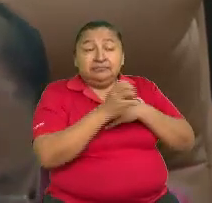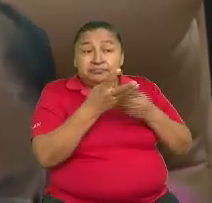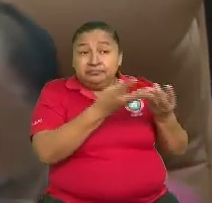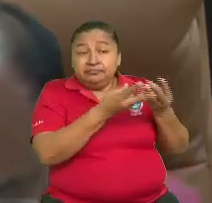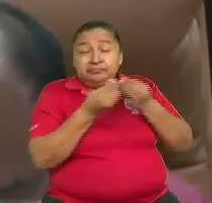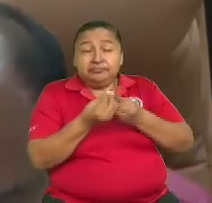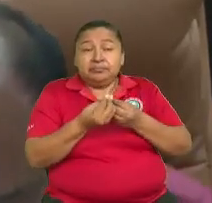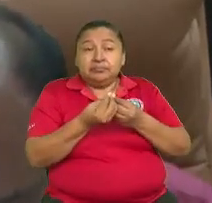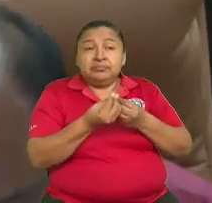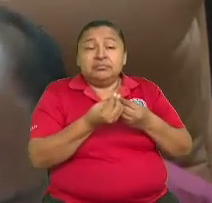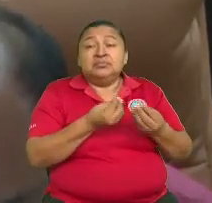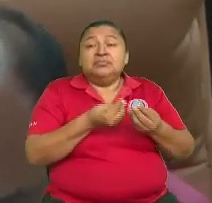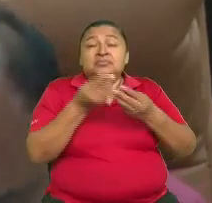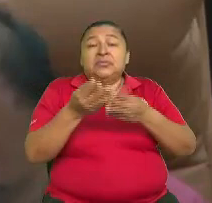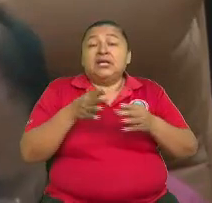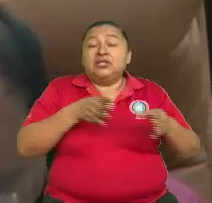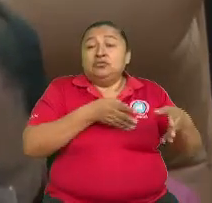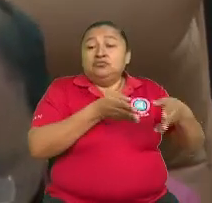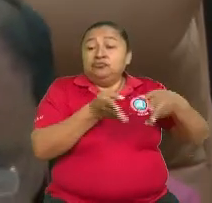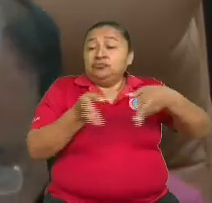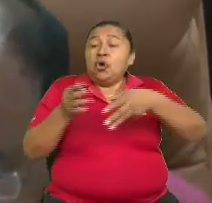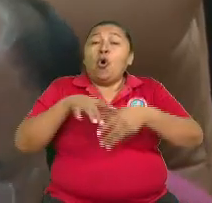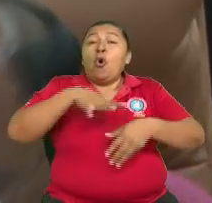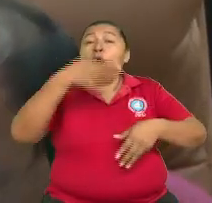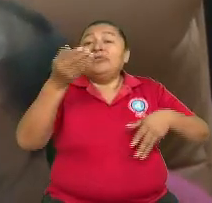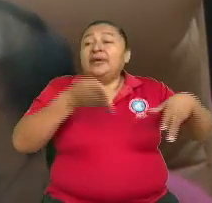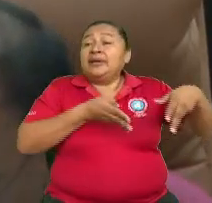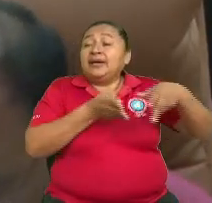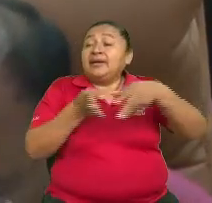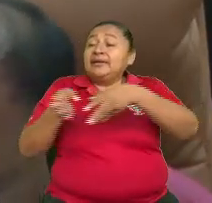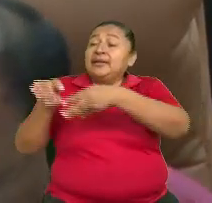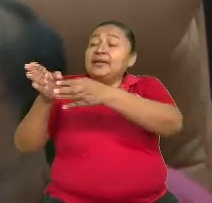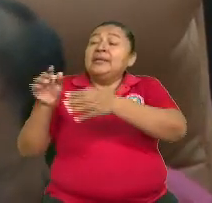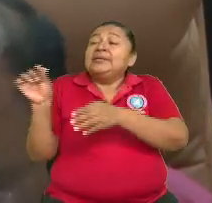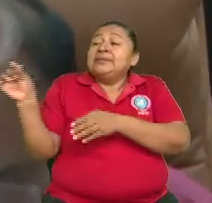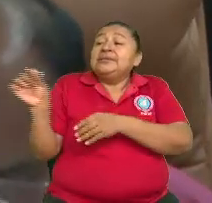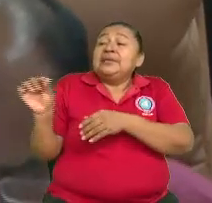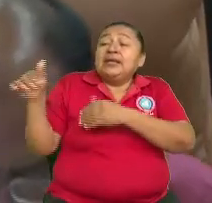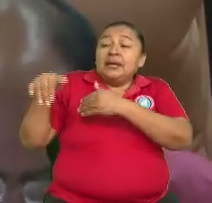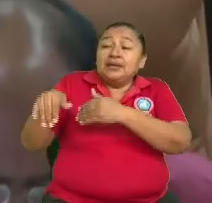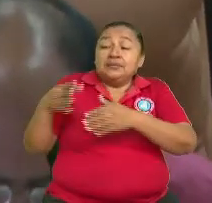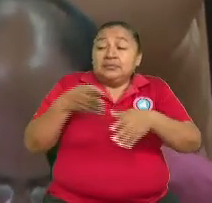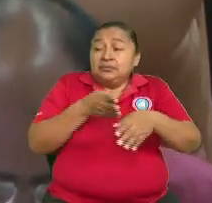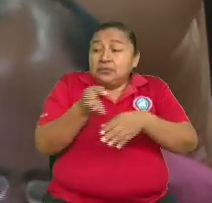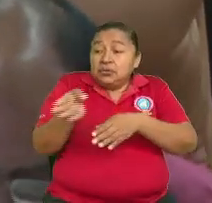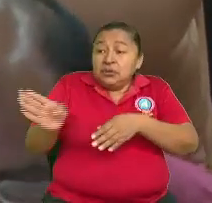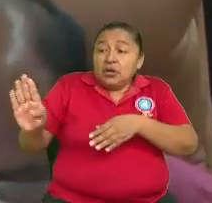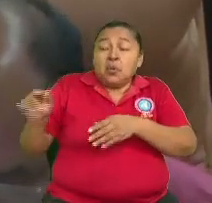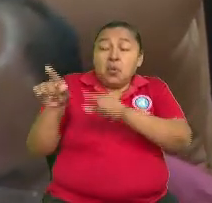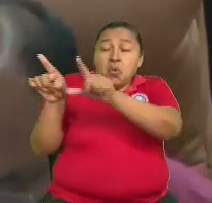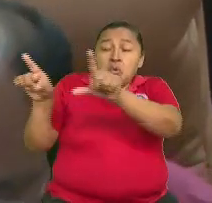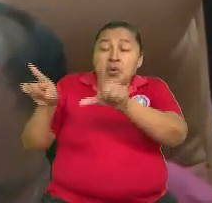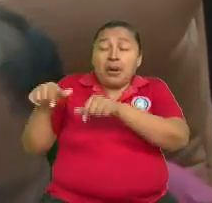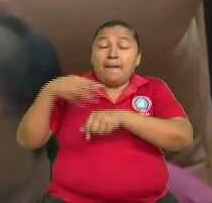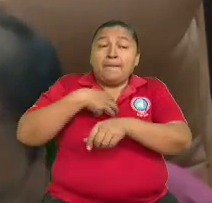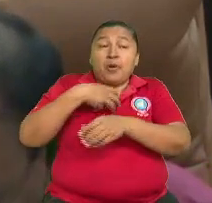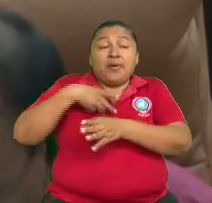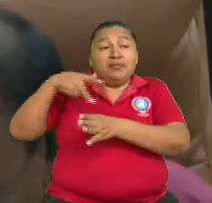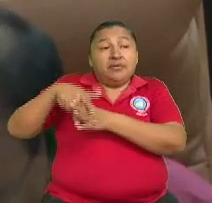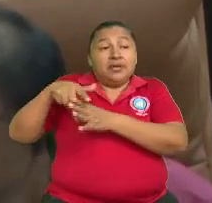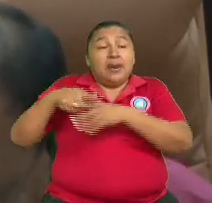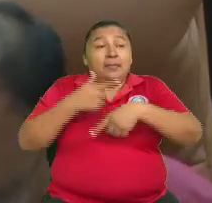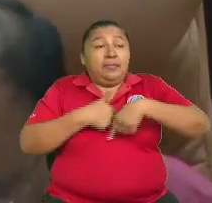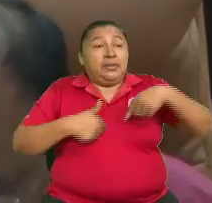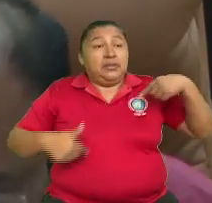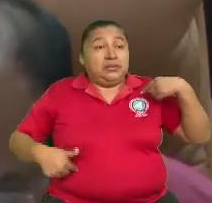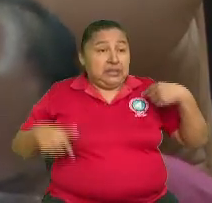hacer una pista, una carretera que pasara exactamente dentro de una propiedad agraria del